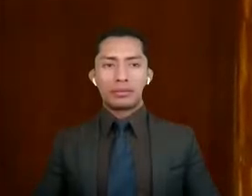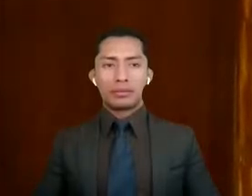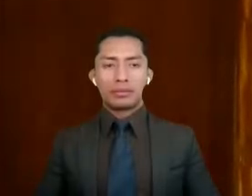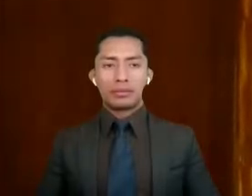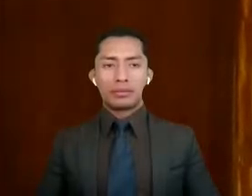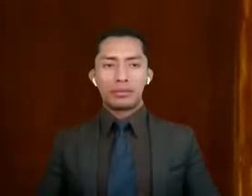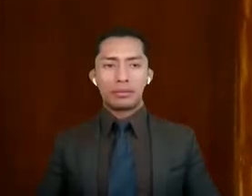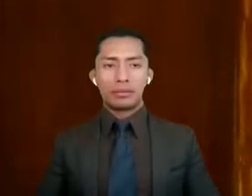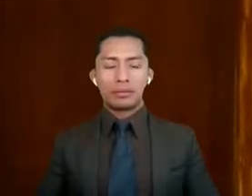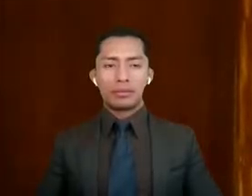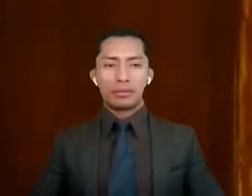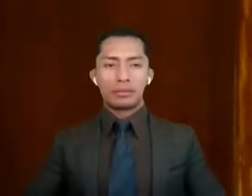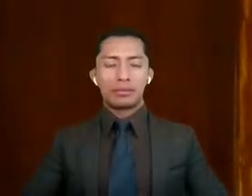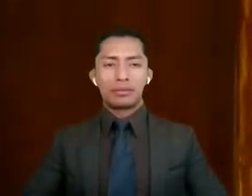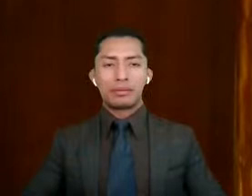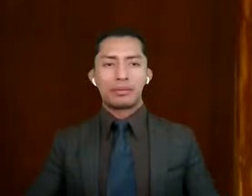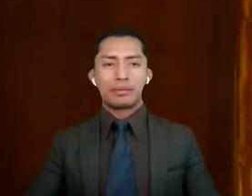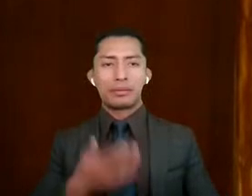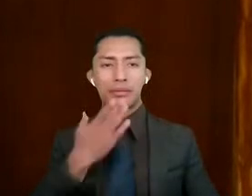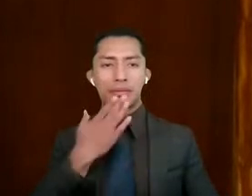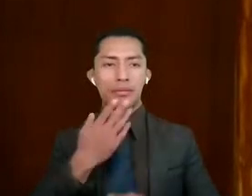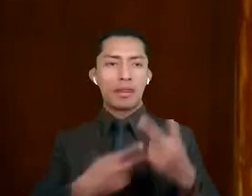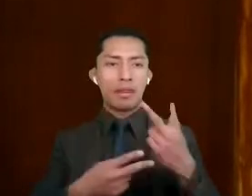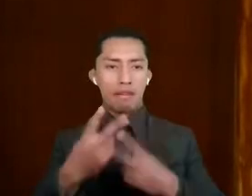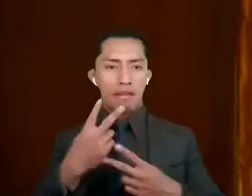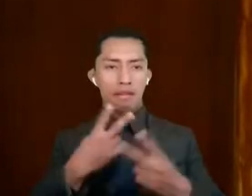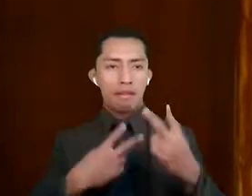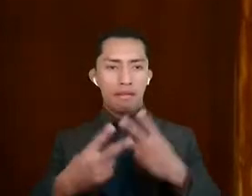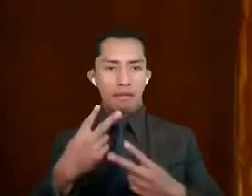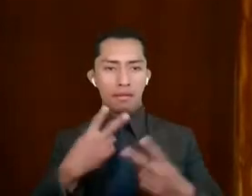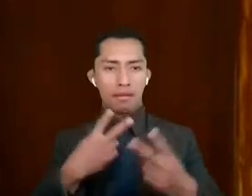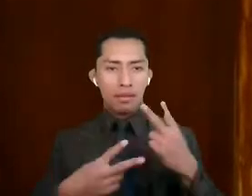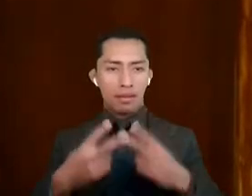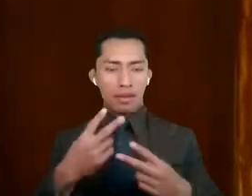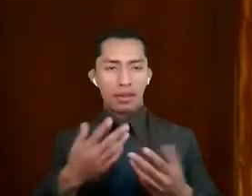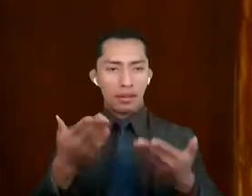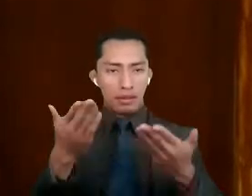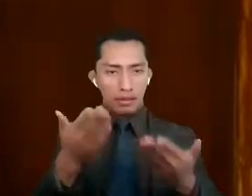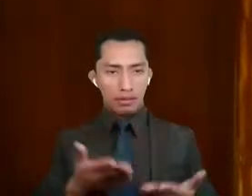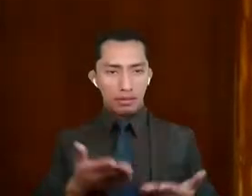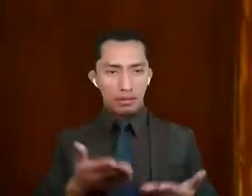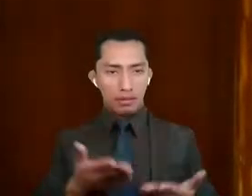Le doy la más cordial de las bienvenidas en esta honorable